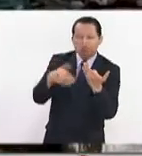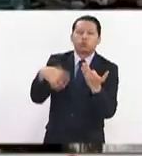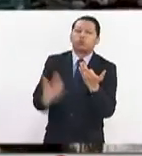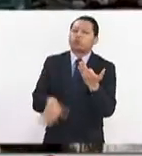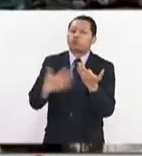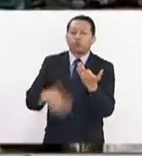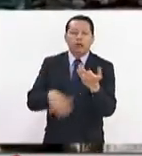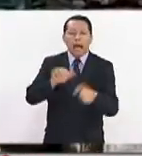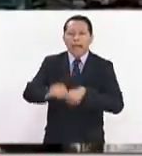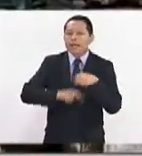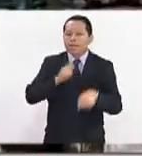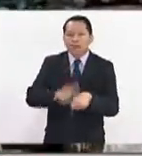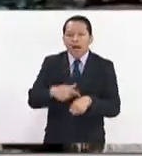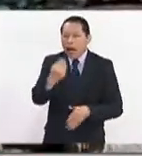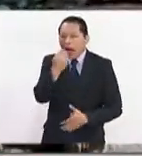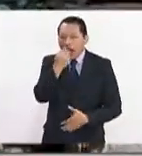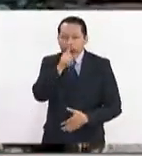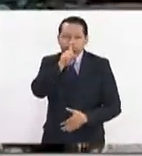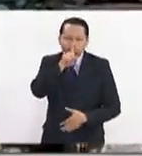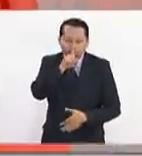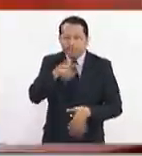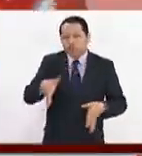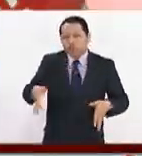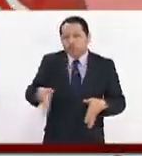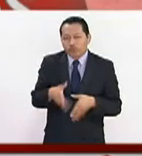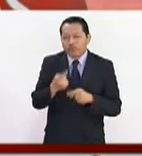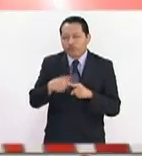estado de nutrición y salud en que se encontraban.